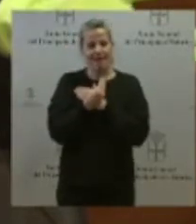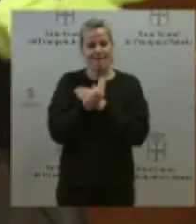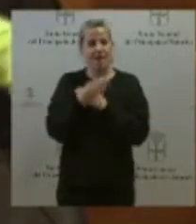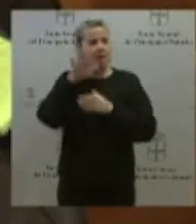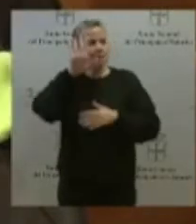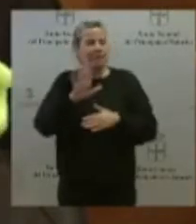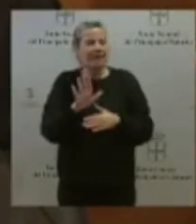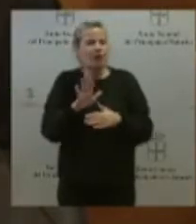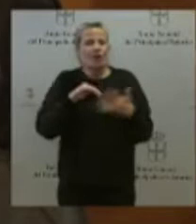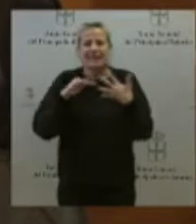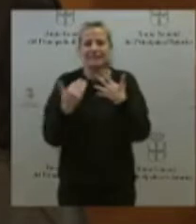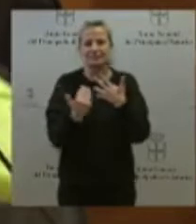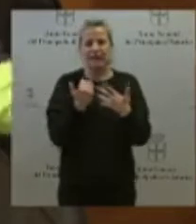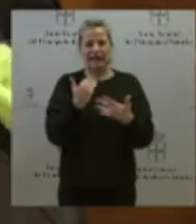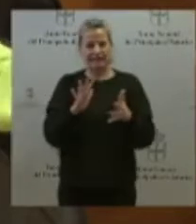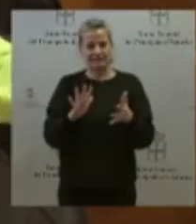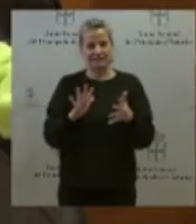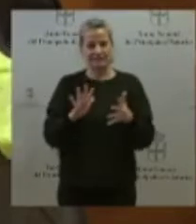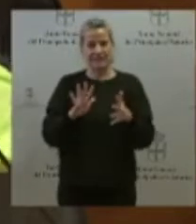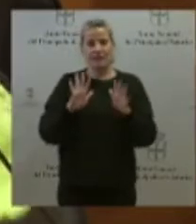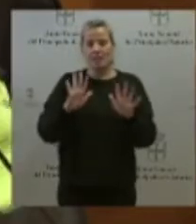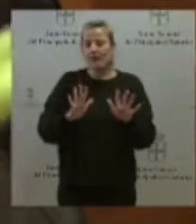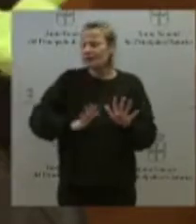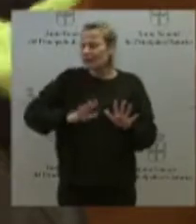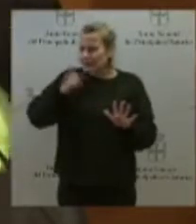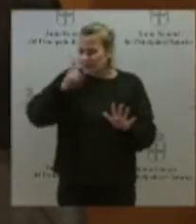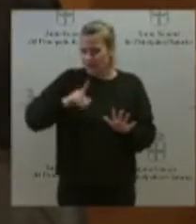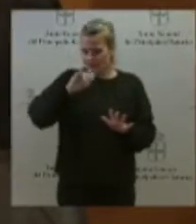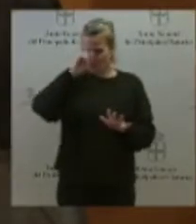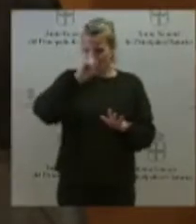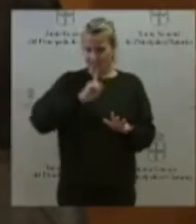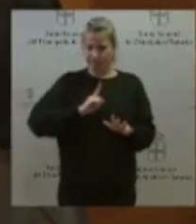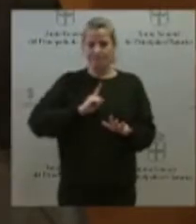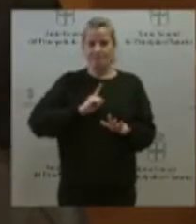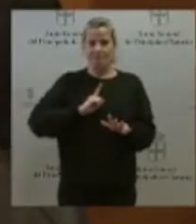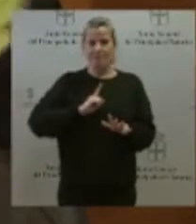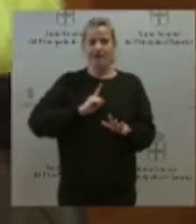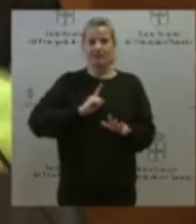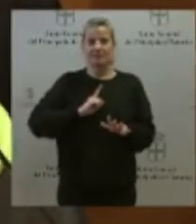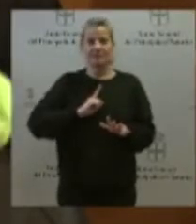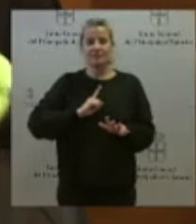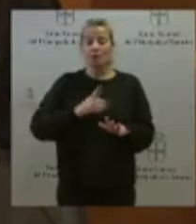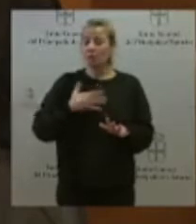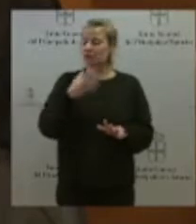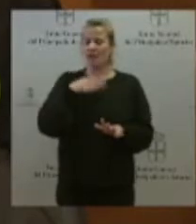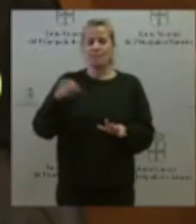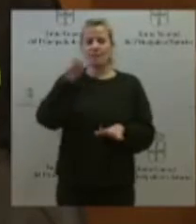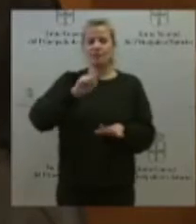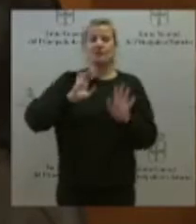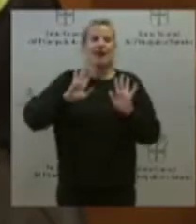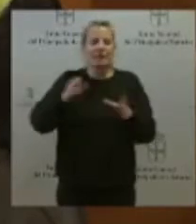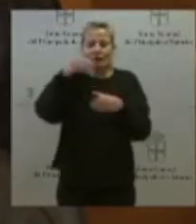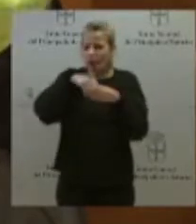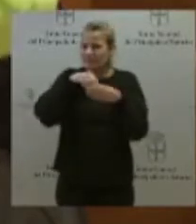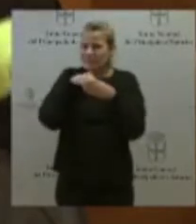imagen más hermosa puede convertirse en un eslogan sin contenido, ¿no? En los discursos oficiales se sigue elogiando a estas trabajadoras invisibles que nos protegieron en